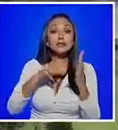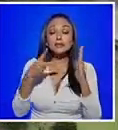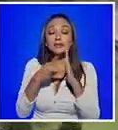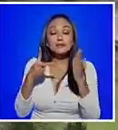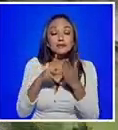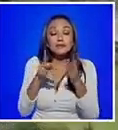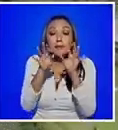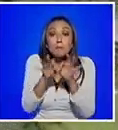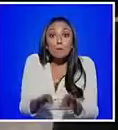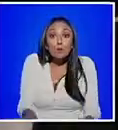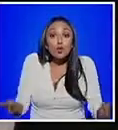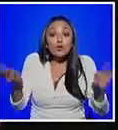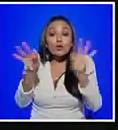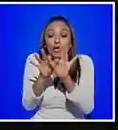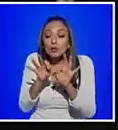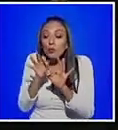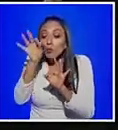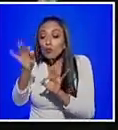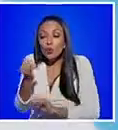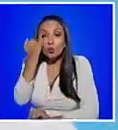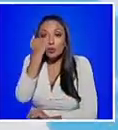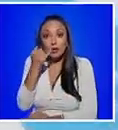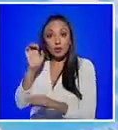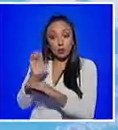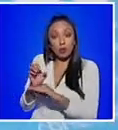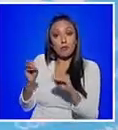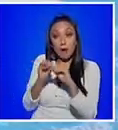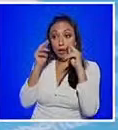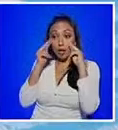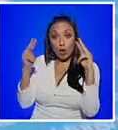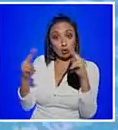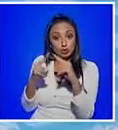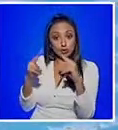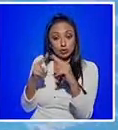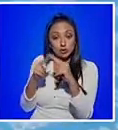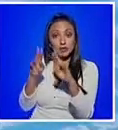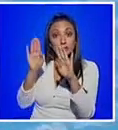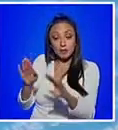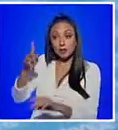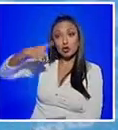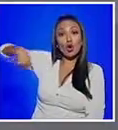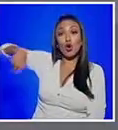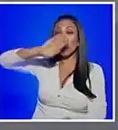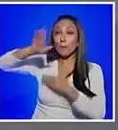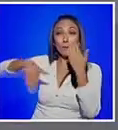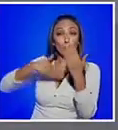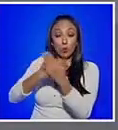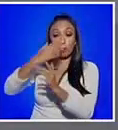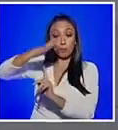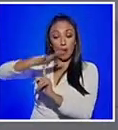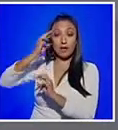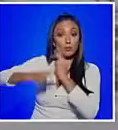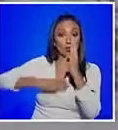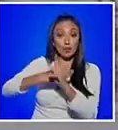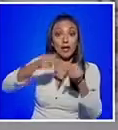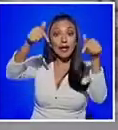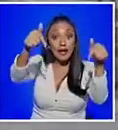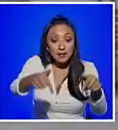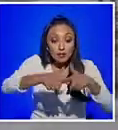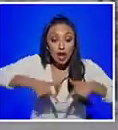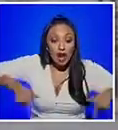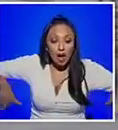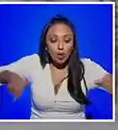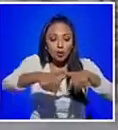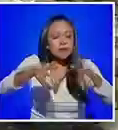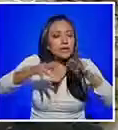pueblos indígenas del Ecuador. Además, la UNESCO reconoció a la provincia de Imbabura como geoparque mundial, por lo que esta laguna es considerada